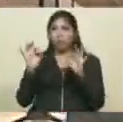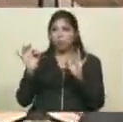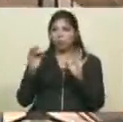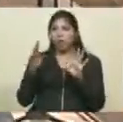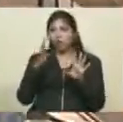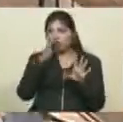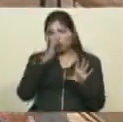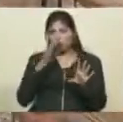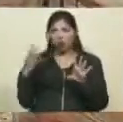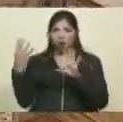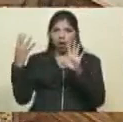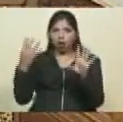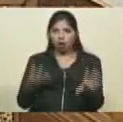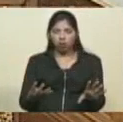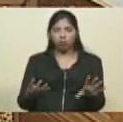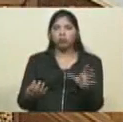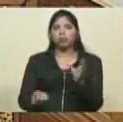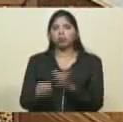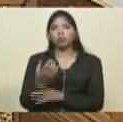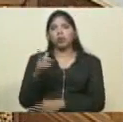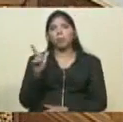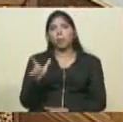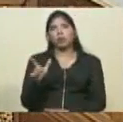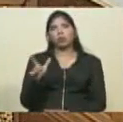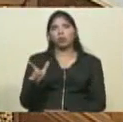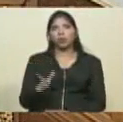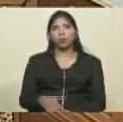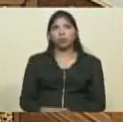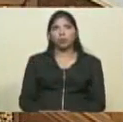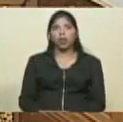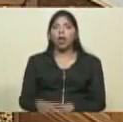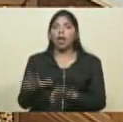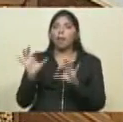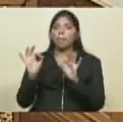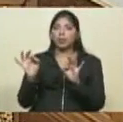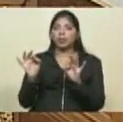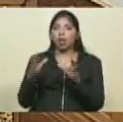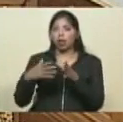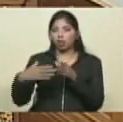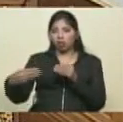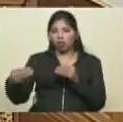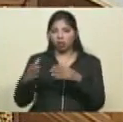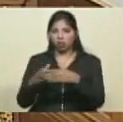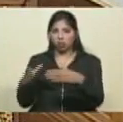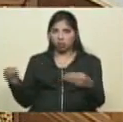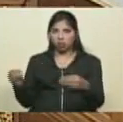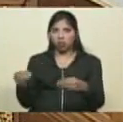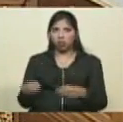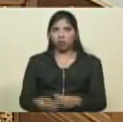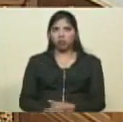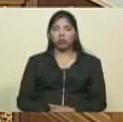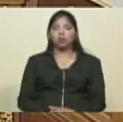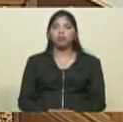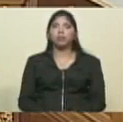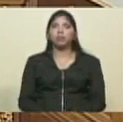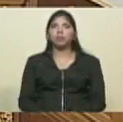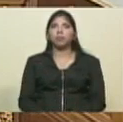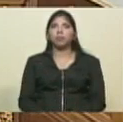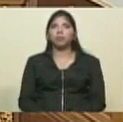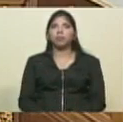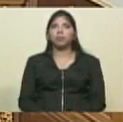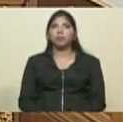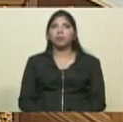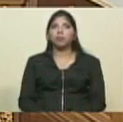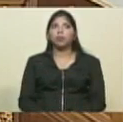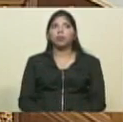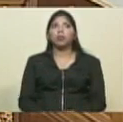9 años de su creación, una actividad que se estará realizando en el Teatro Teresa Carreño. Rememoraban en estas actas leídas